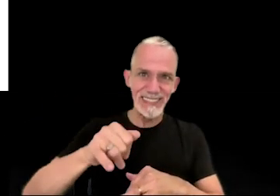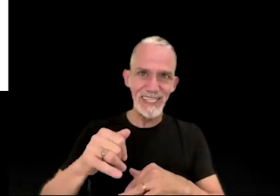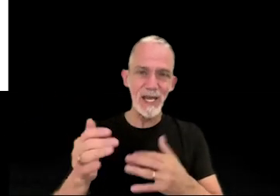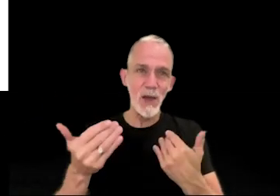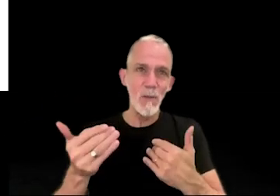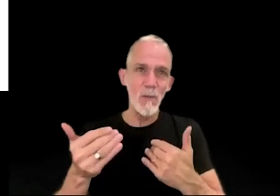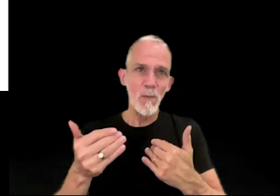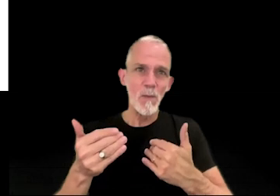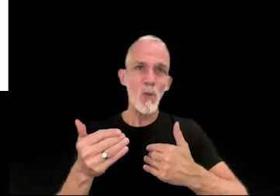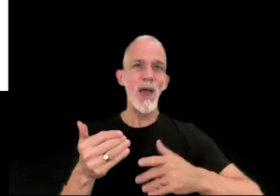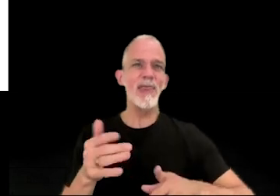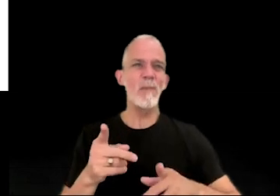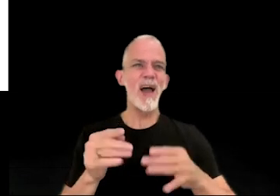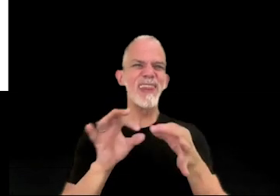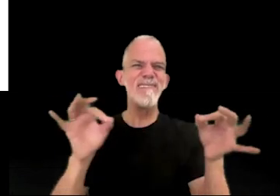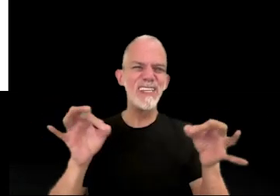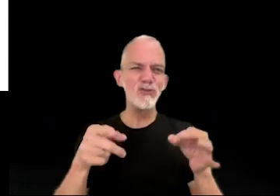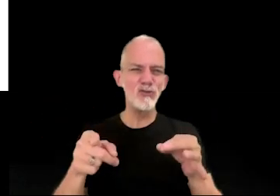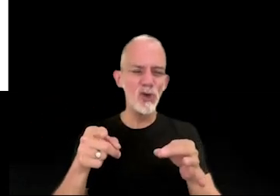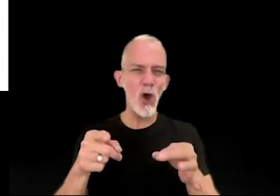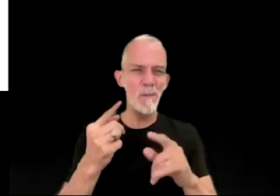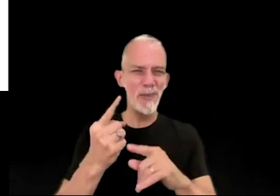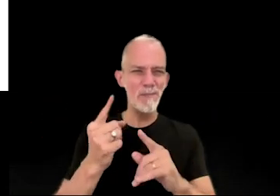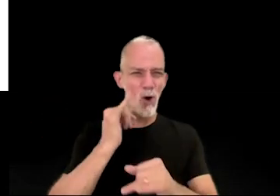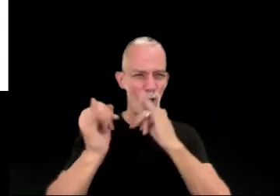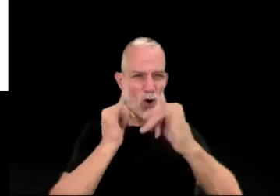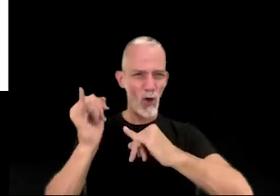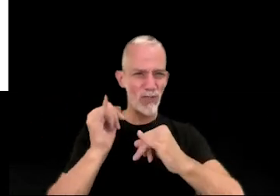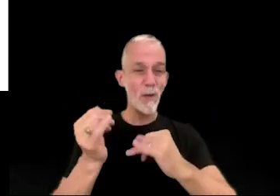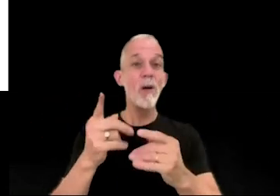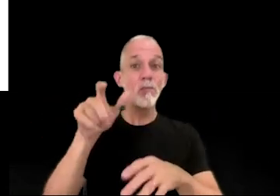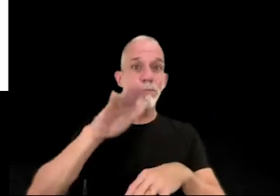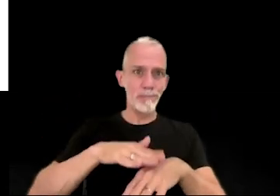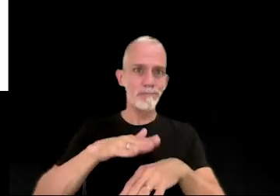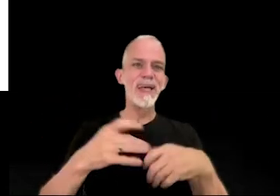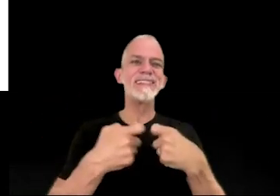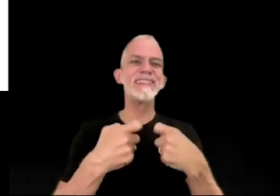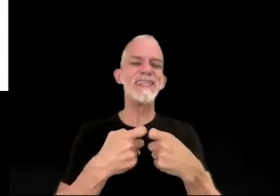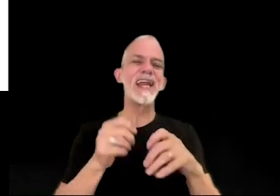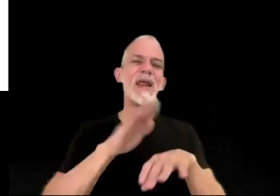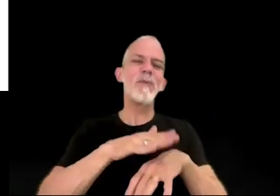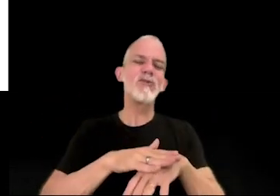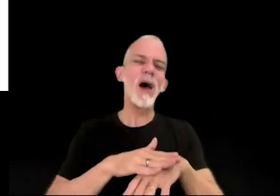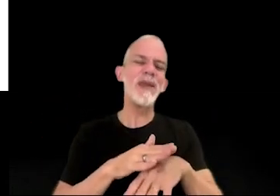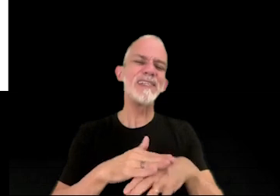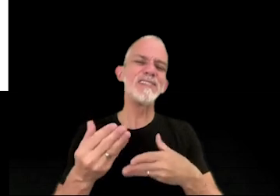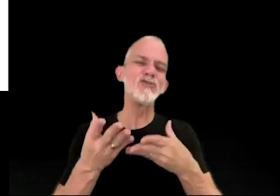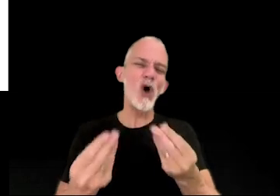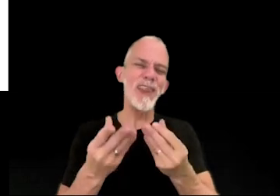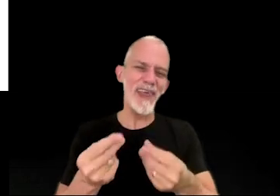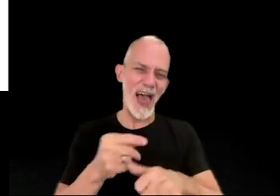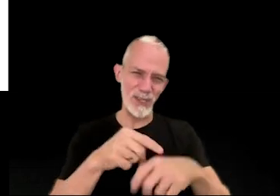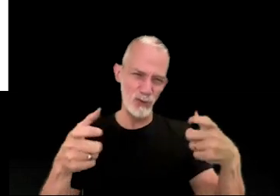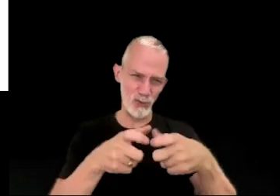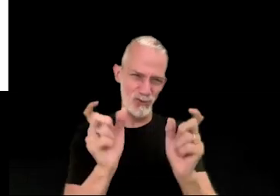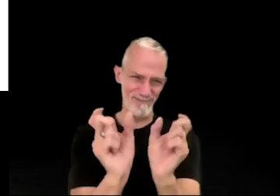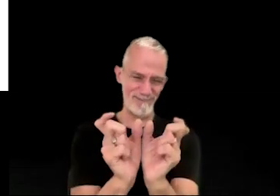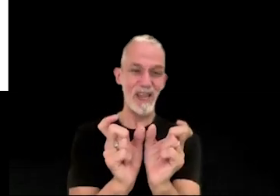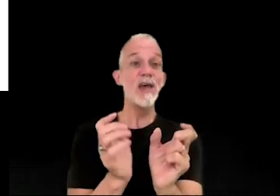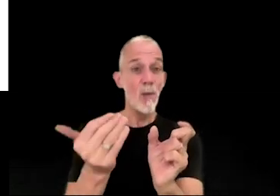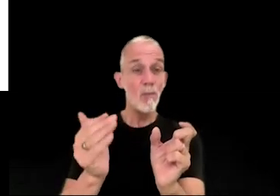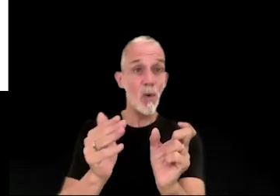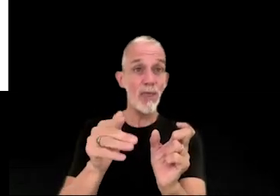vinculados con esta definición que hablamos al principio, son los responsables solidarios. el régimen establece que podrían ingresar